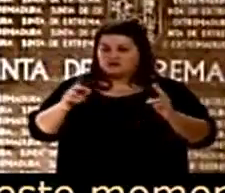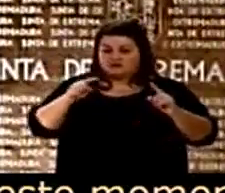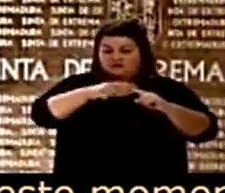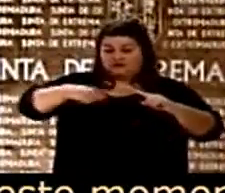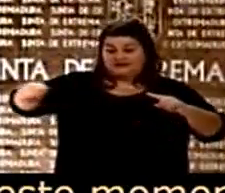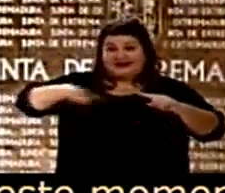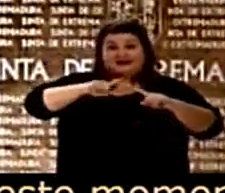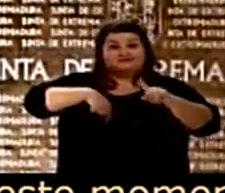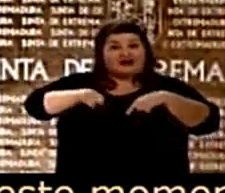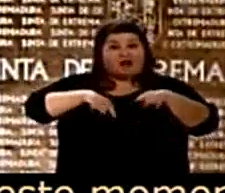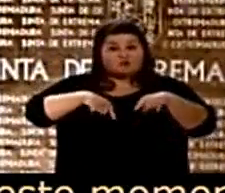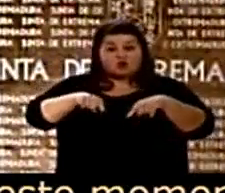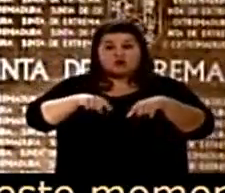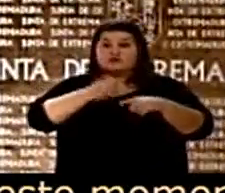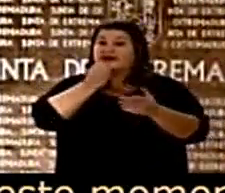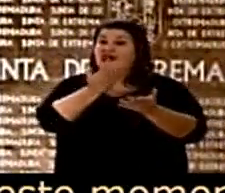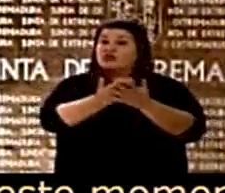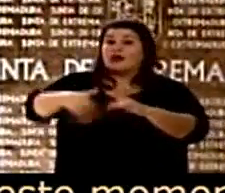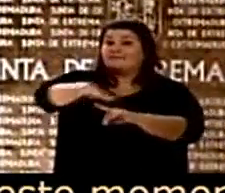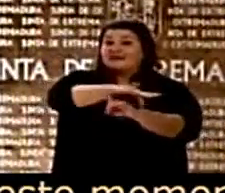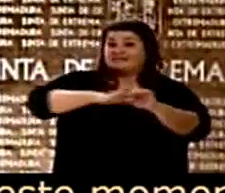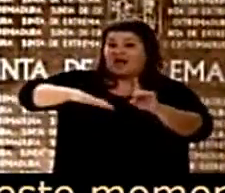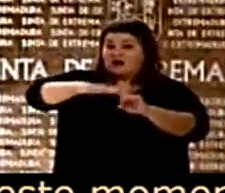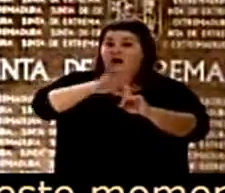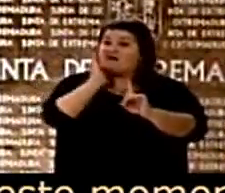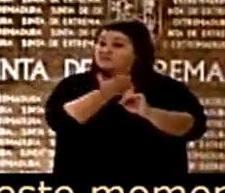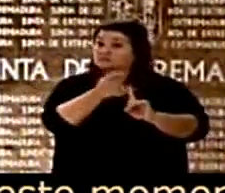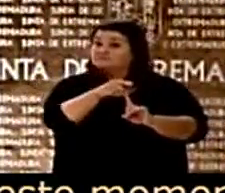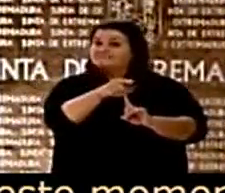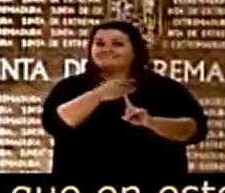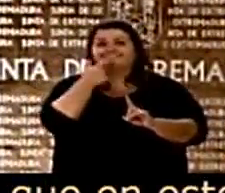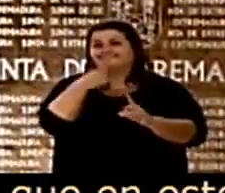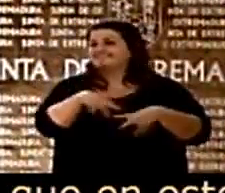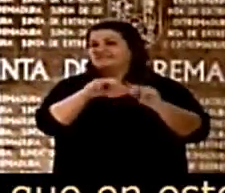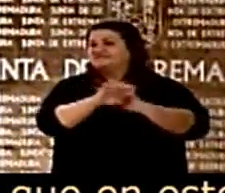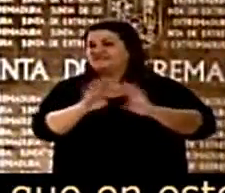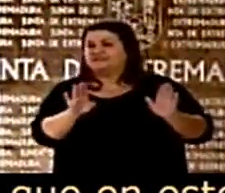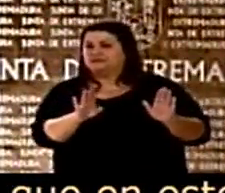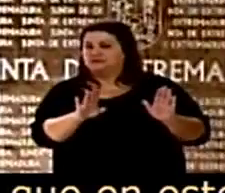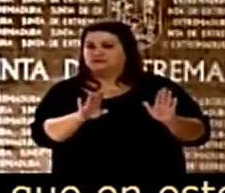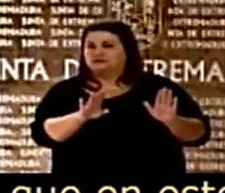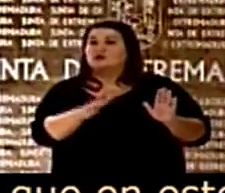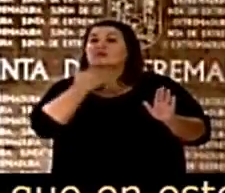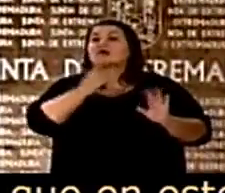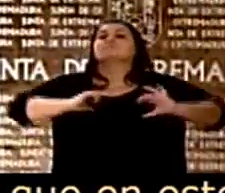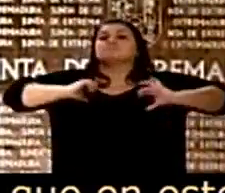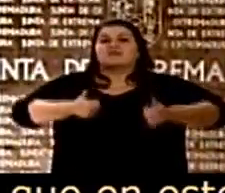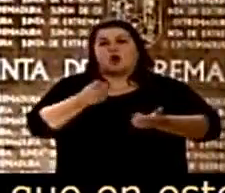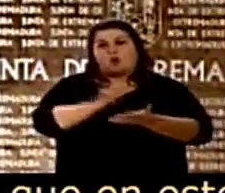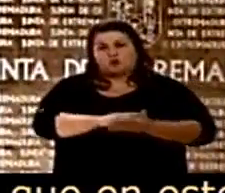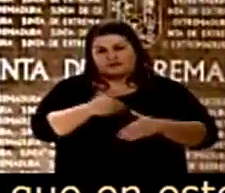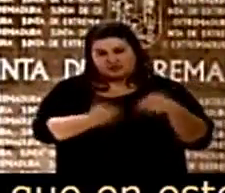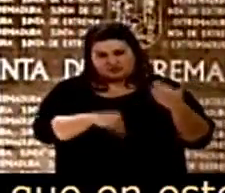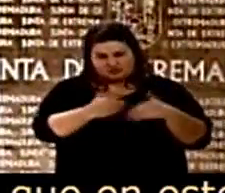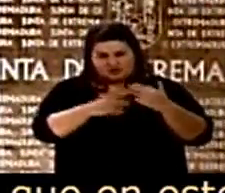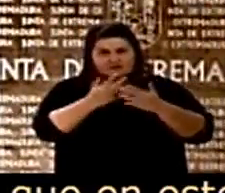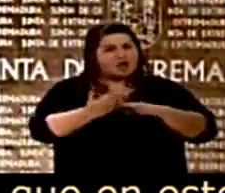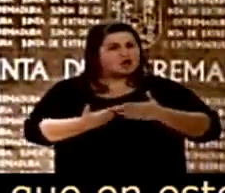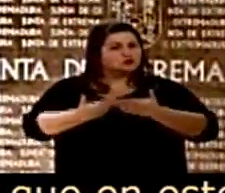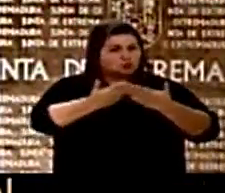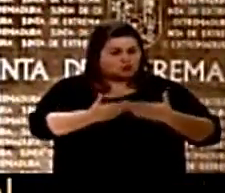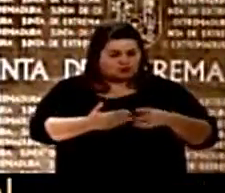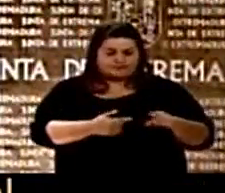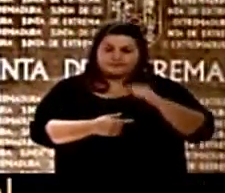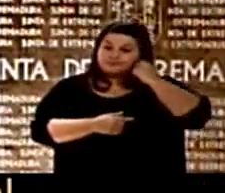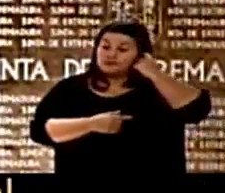venció la declaración de impacto ambiental, así es que correspondía volver a empezar, y